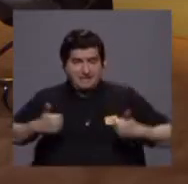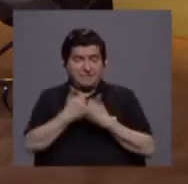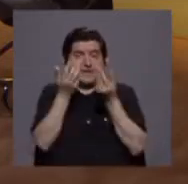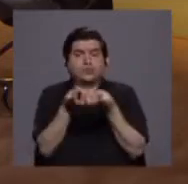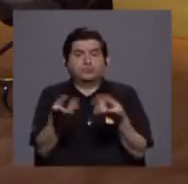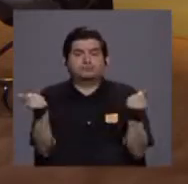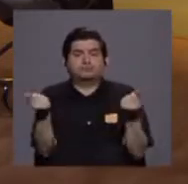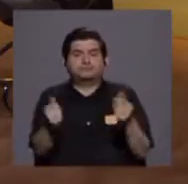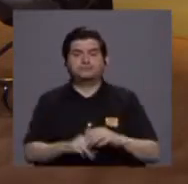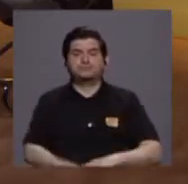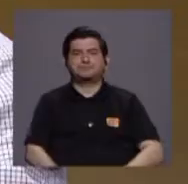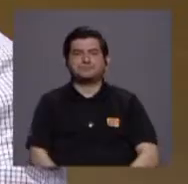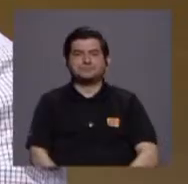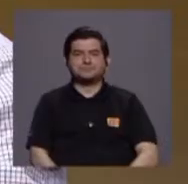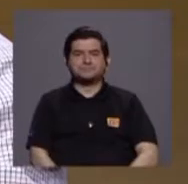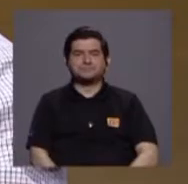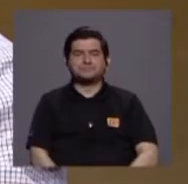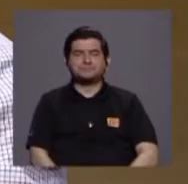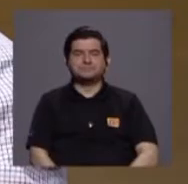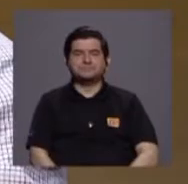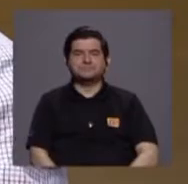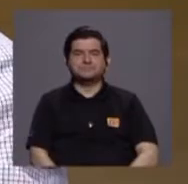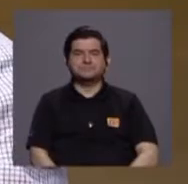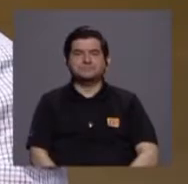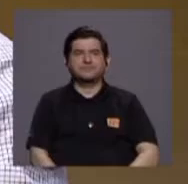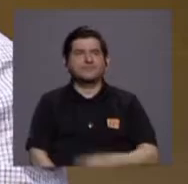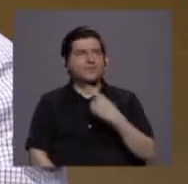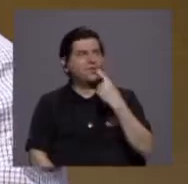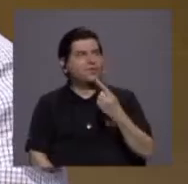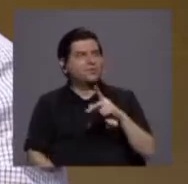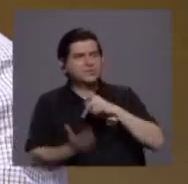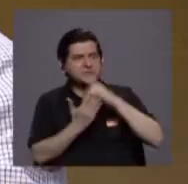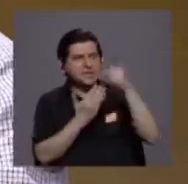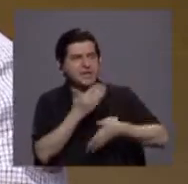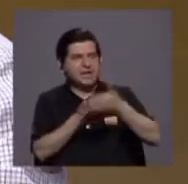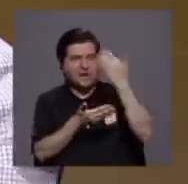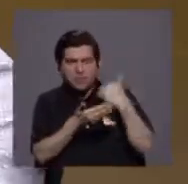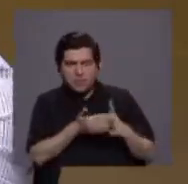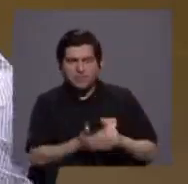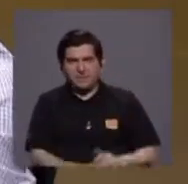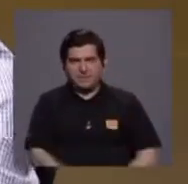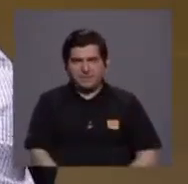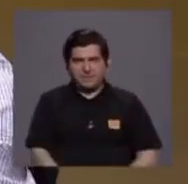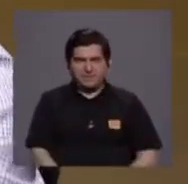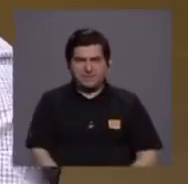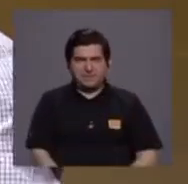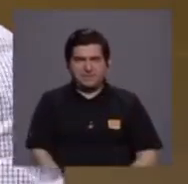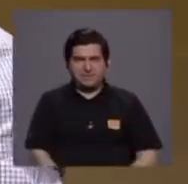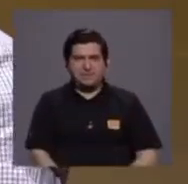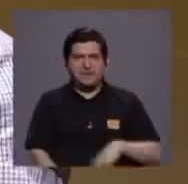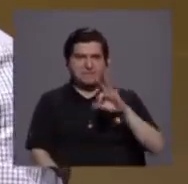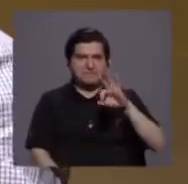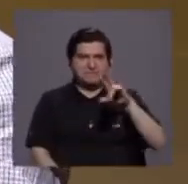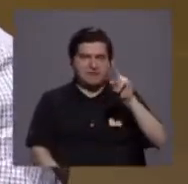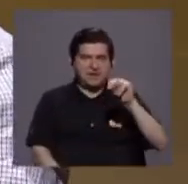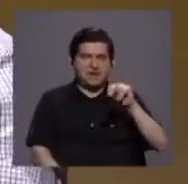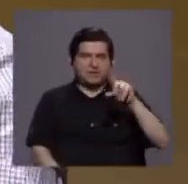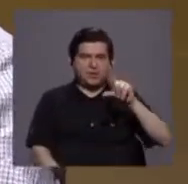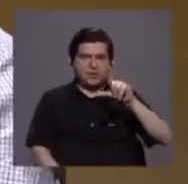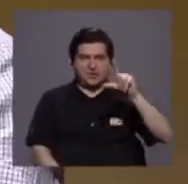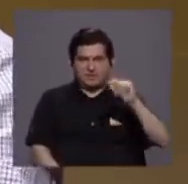resolverlos. Y como mencionaron en un programa anterior, don Fernando Naranjo, don Luis